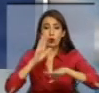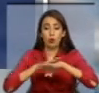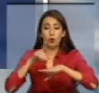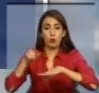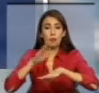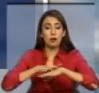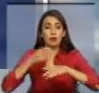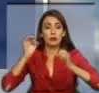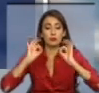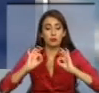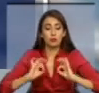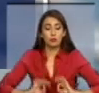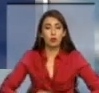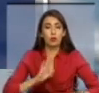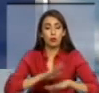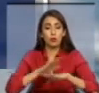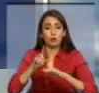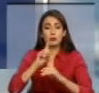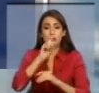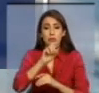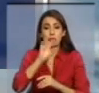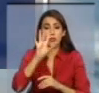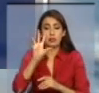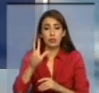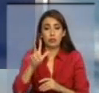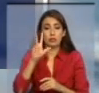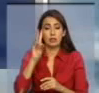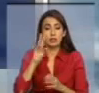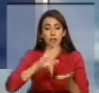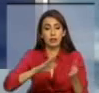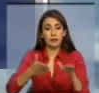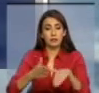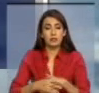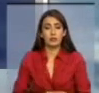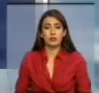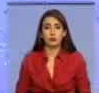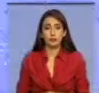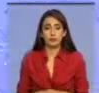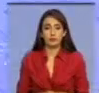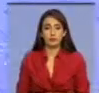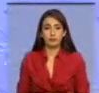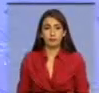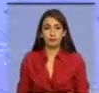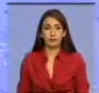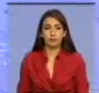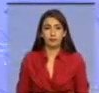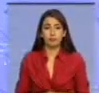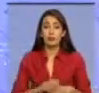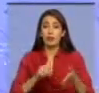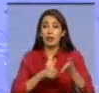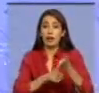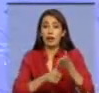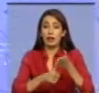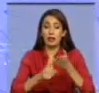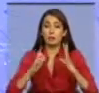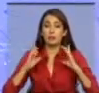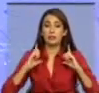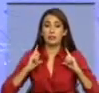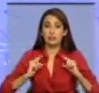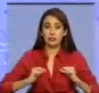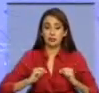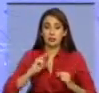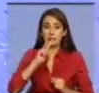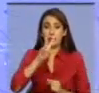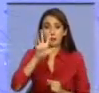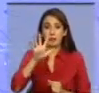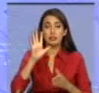resultado 137 fallecidos. Ivana Paredes, Ecuador TV. Y el Ministerio de Salud informa que desde el 25 de